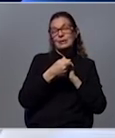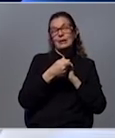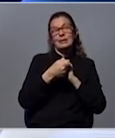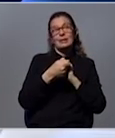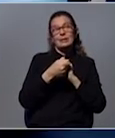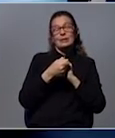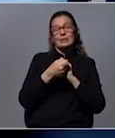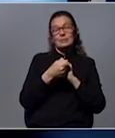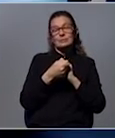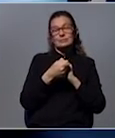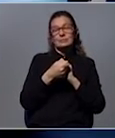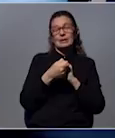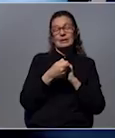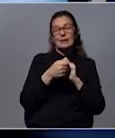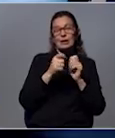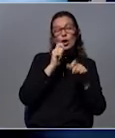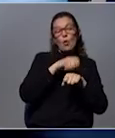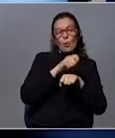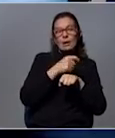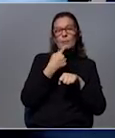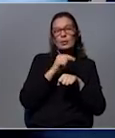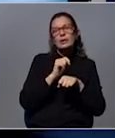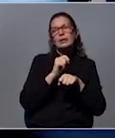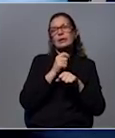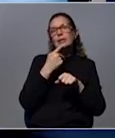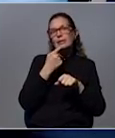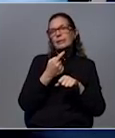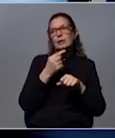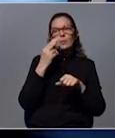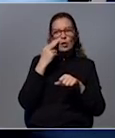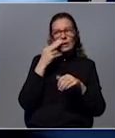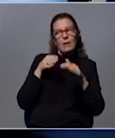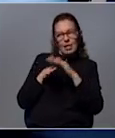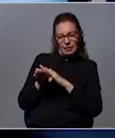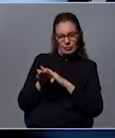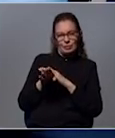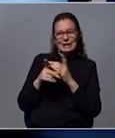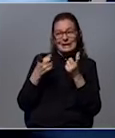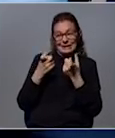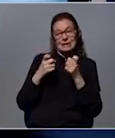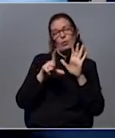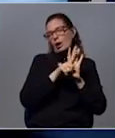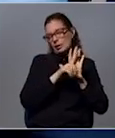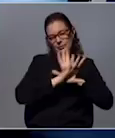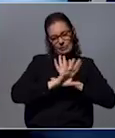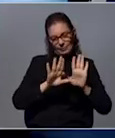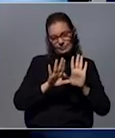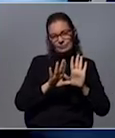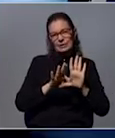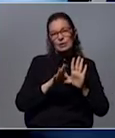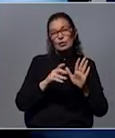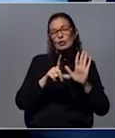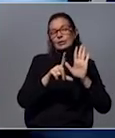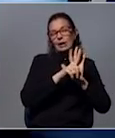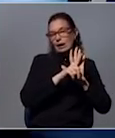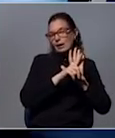el allanamiento nocturno para los casos que está actuante tenga fundadas sospechas que se están cometiendo delitos o si se precisó una ley si no se sale no sale